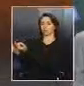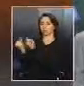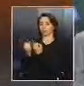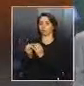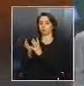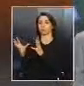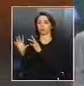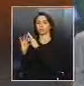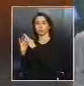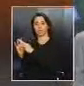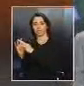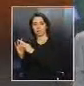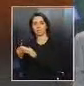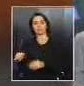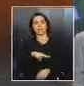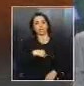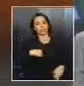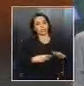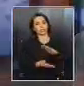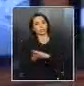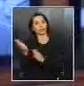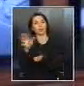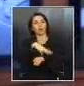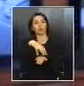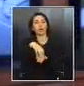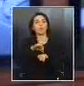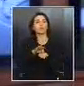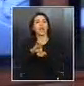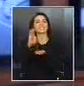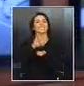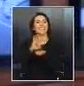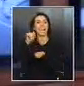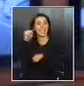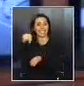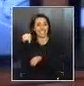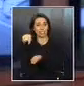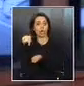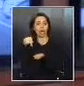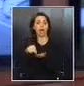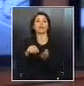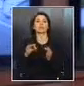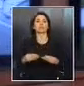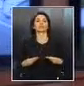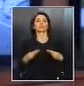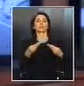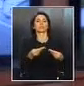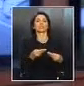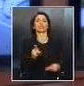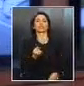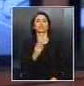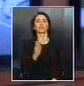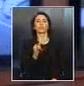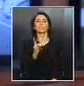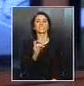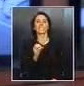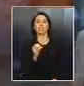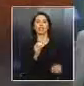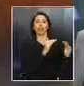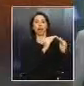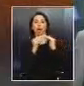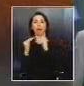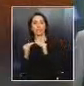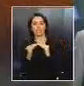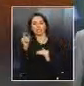Muchas gracias nosotros vamos ahora hasta la comuna de Cerrillos porque allí se concreta la entrega de subsidios habitacionales en ese lugar está cristiana espildora